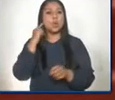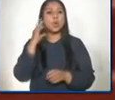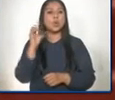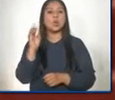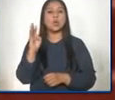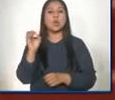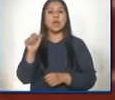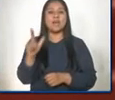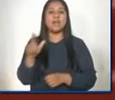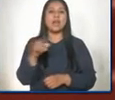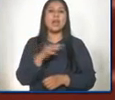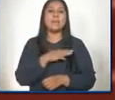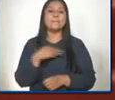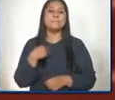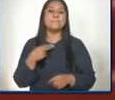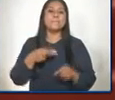Group,